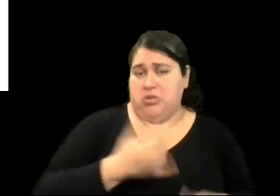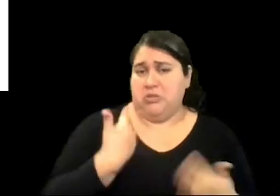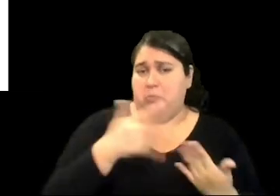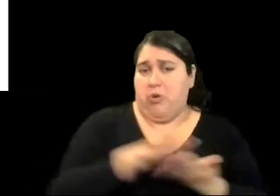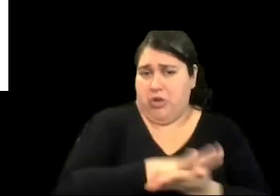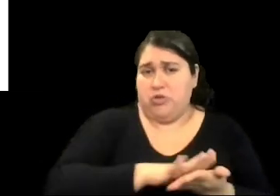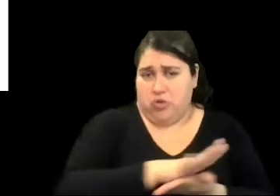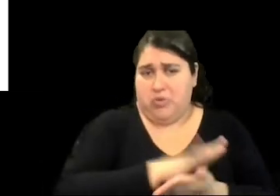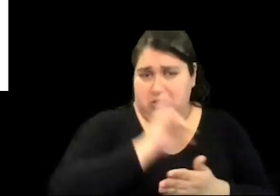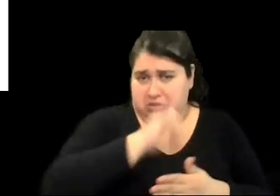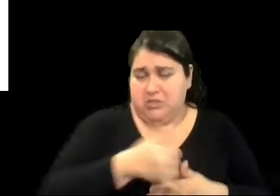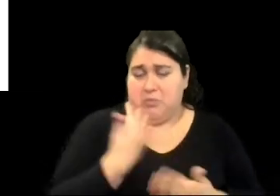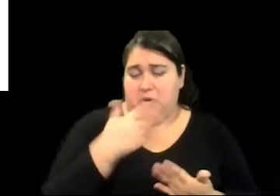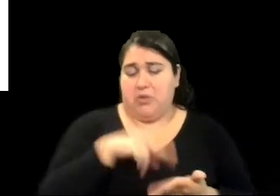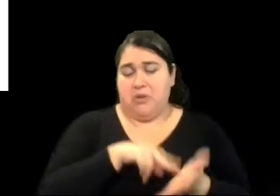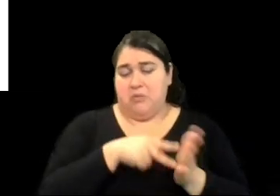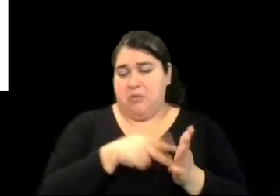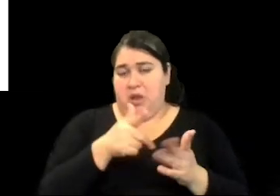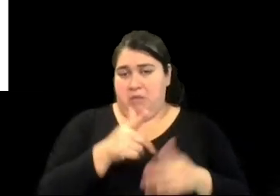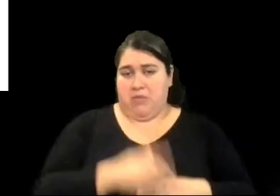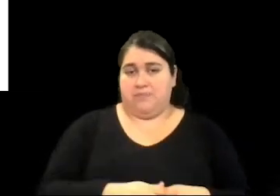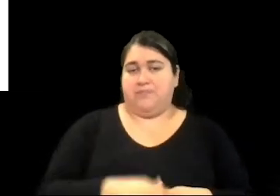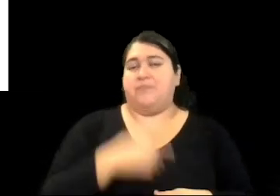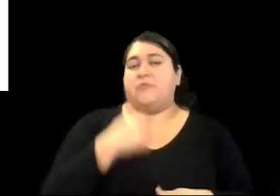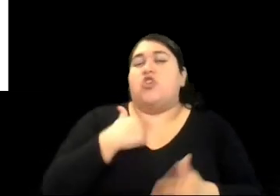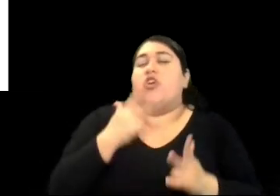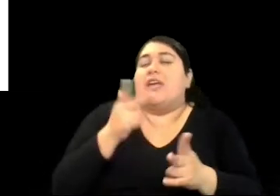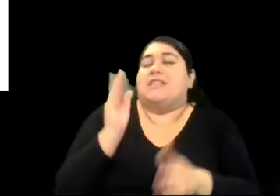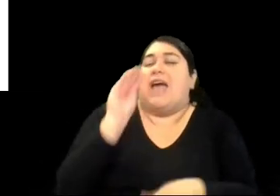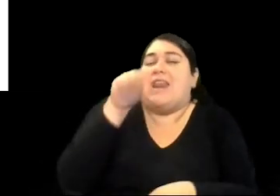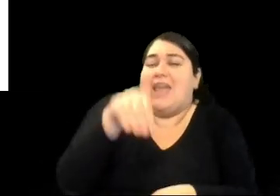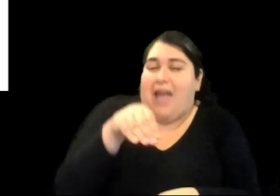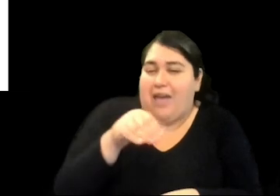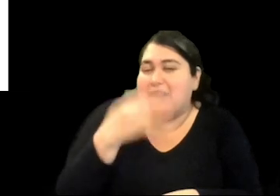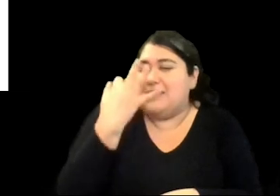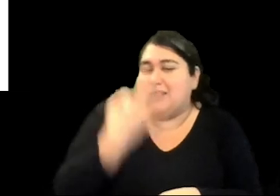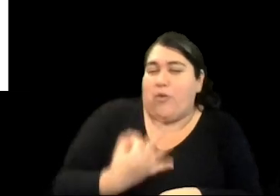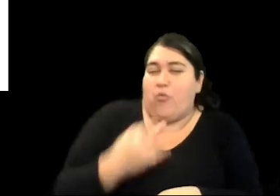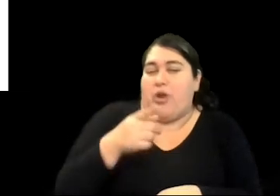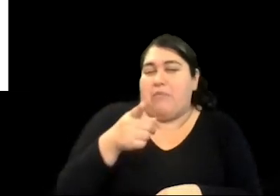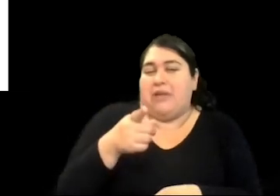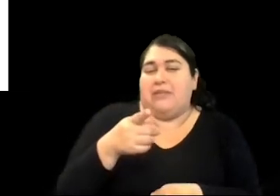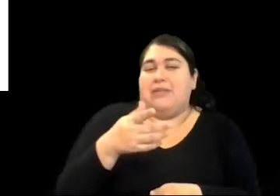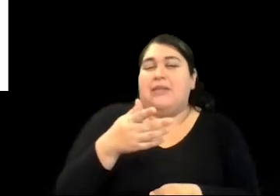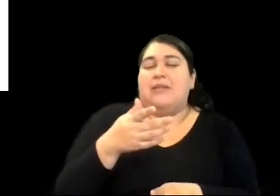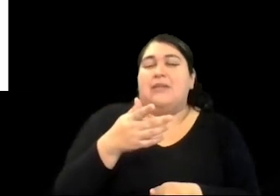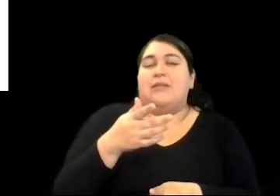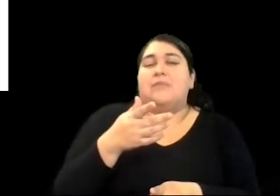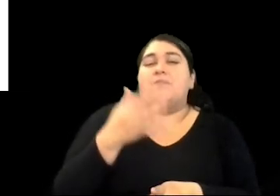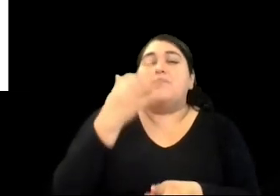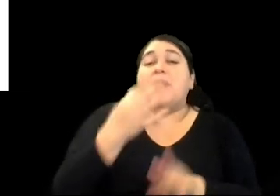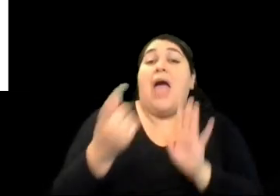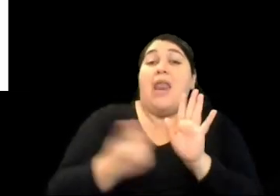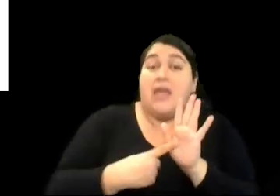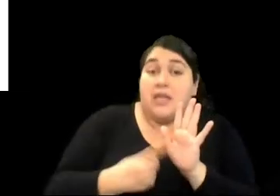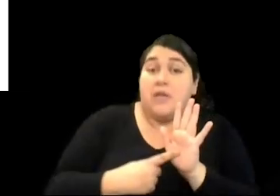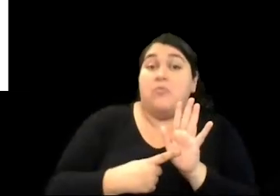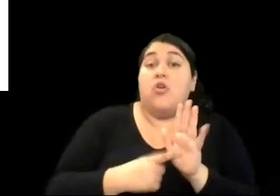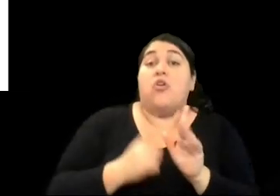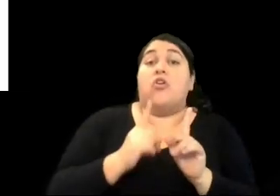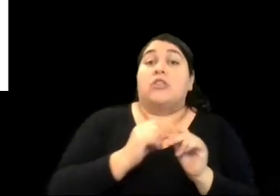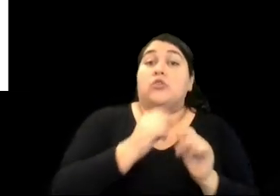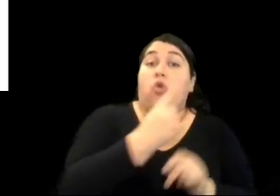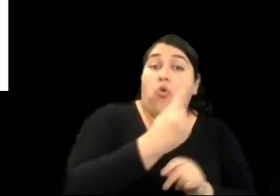inconveniente. bien. Lo que yo quise agregar, adherir un poquito, es que en regímenes donde tenemos título 1 moratoria, título